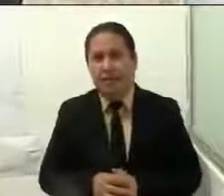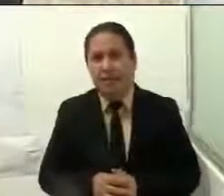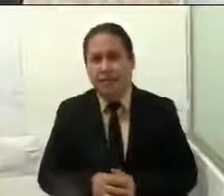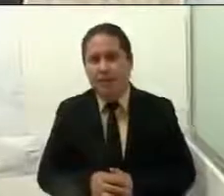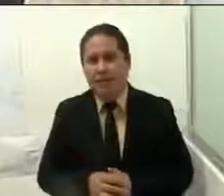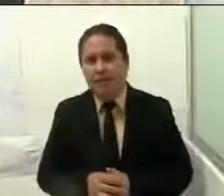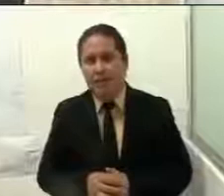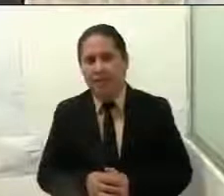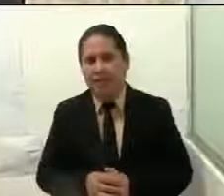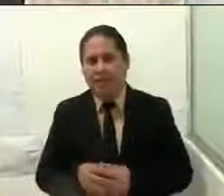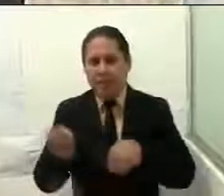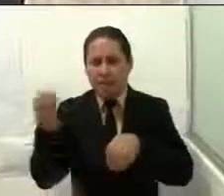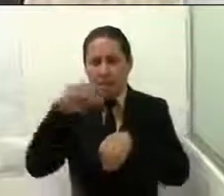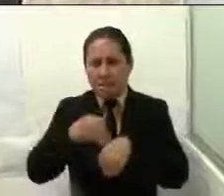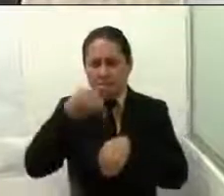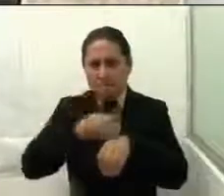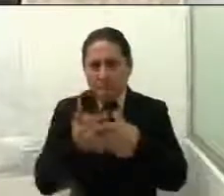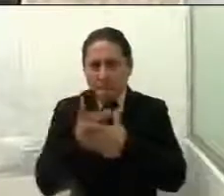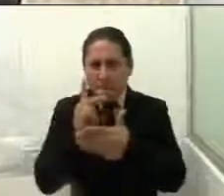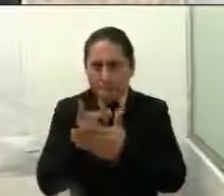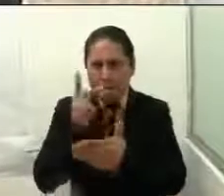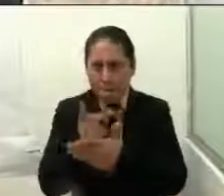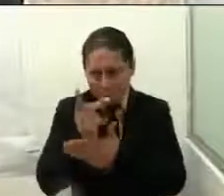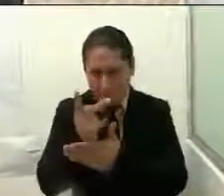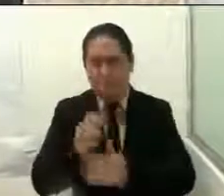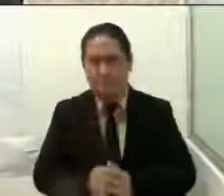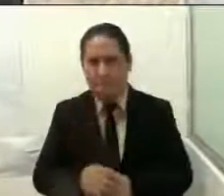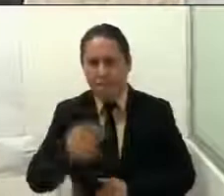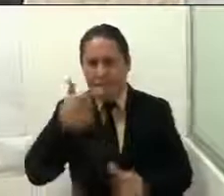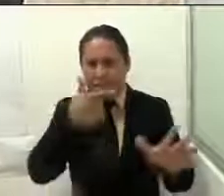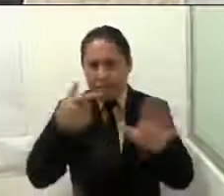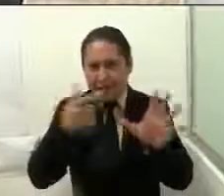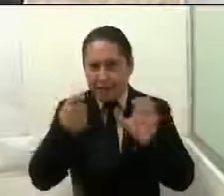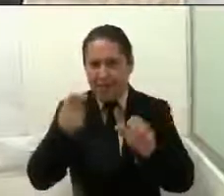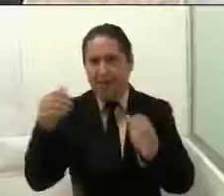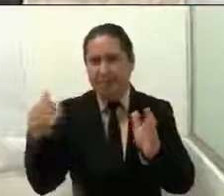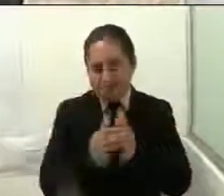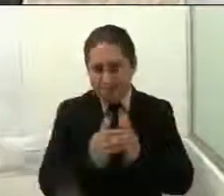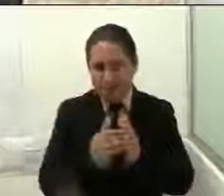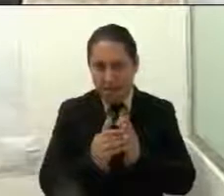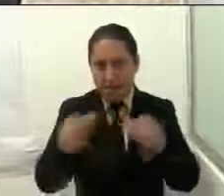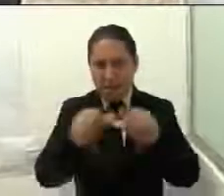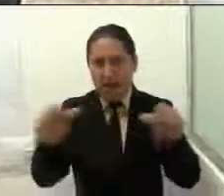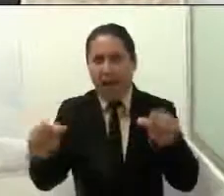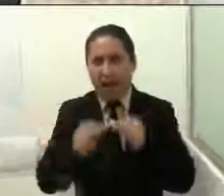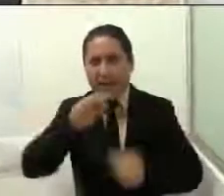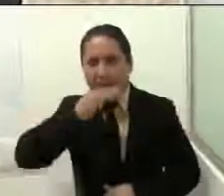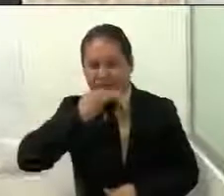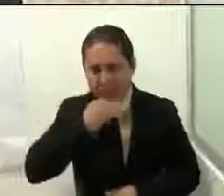se siembran aproximan aproximadamente 700 mil hectáreas de maíz